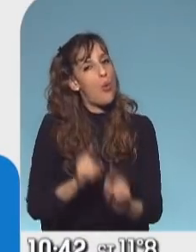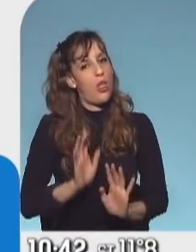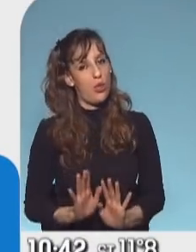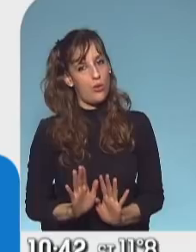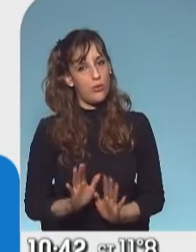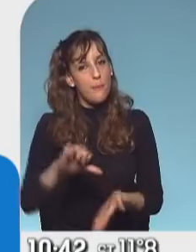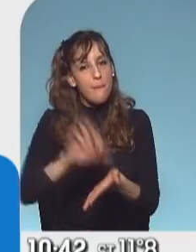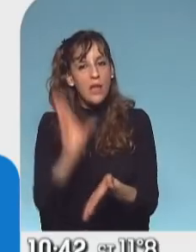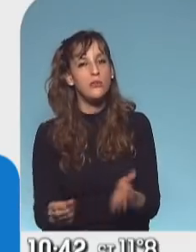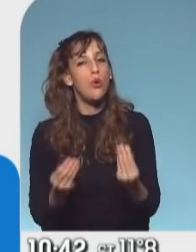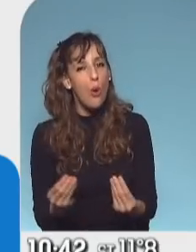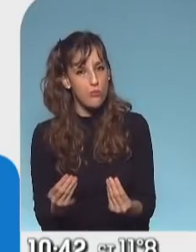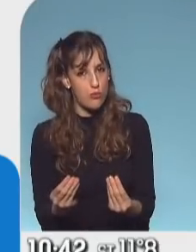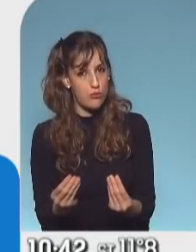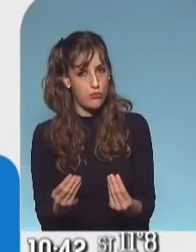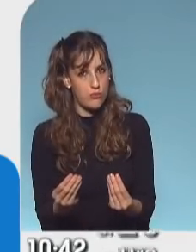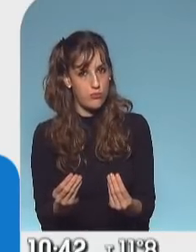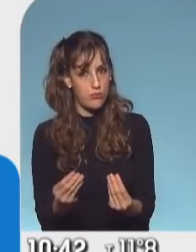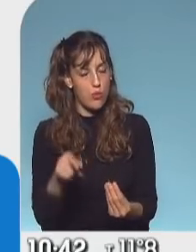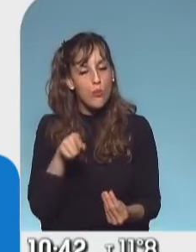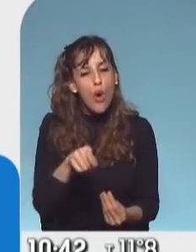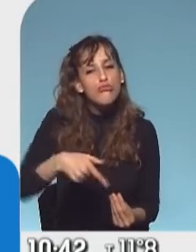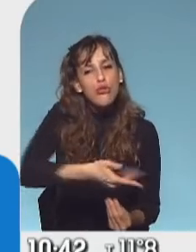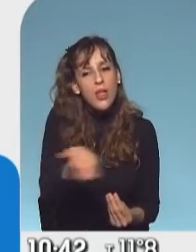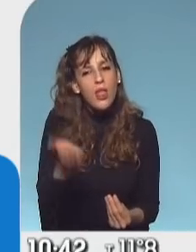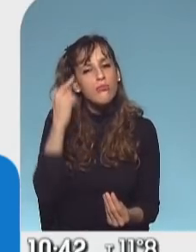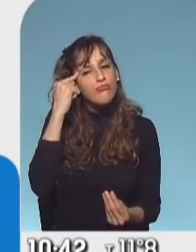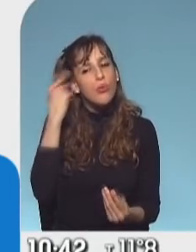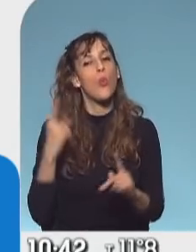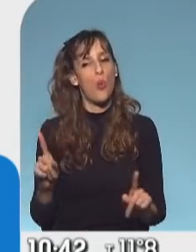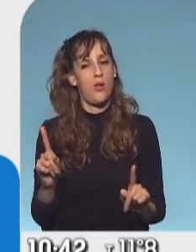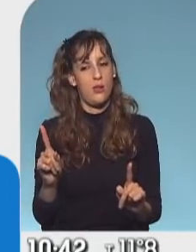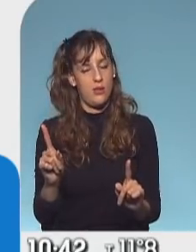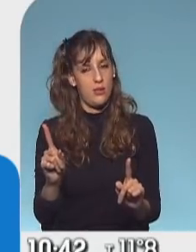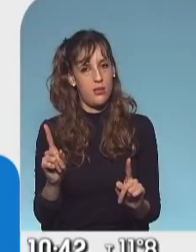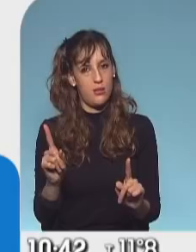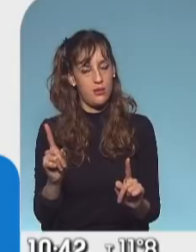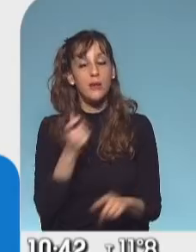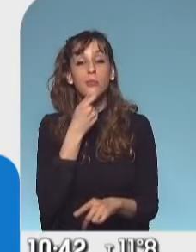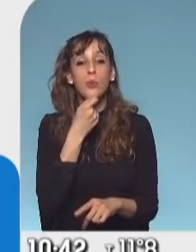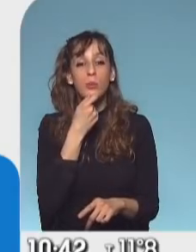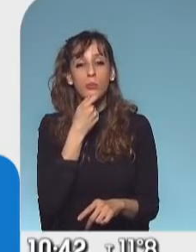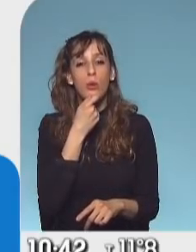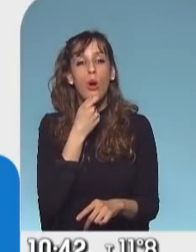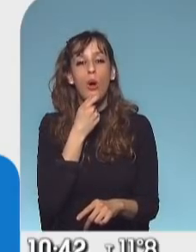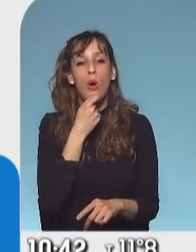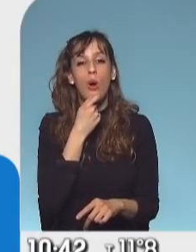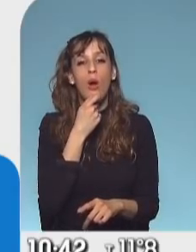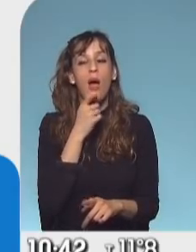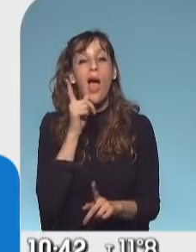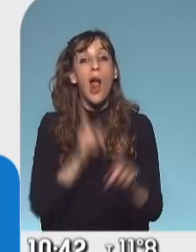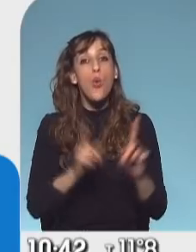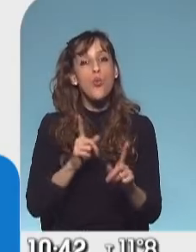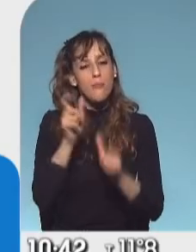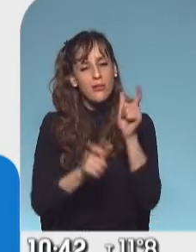vivir, sobre qué sociedad queremos construir. Si alguno de nosotros francamente está en paz con